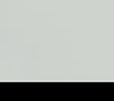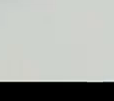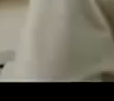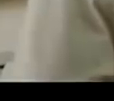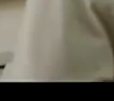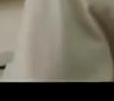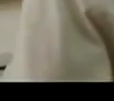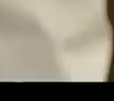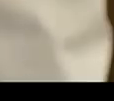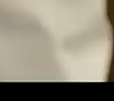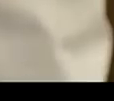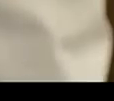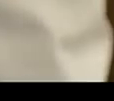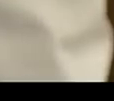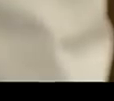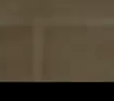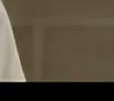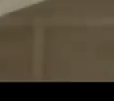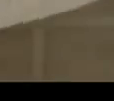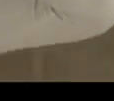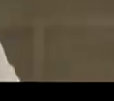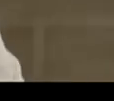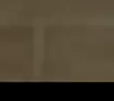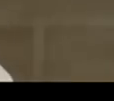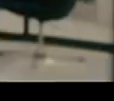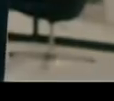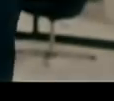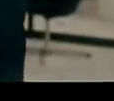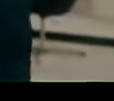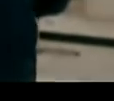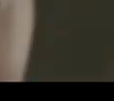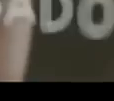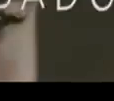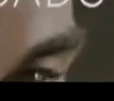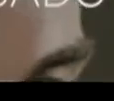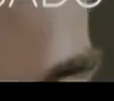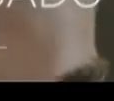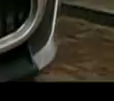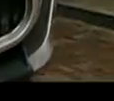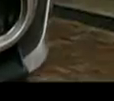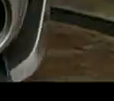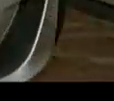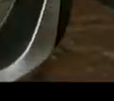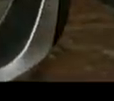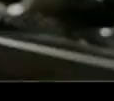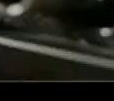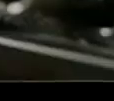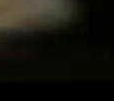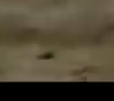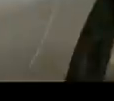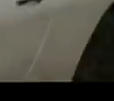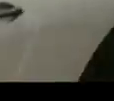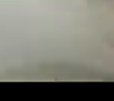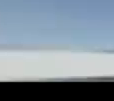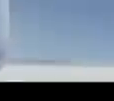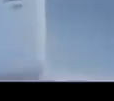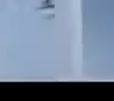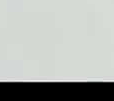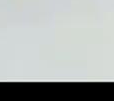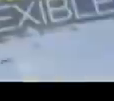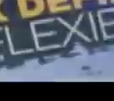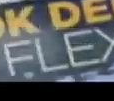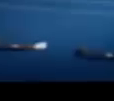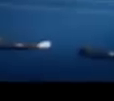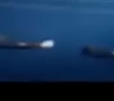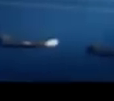Ego no es un gel, es una cera para el mejor peinado con un acabado seco que te acompaña durante todo el día.